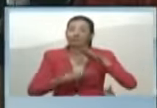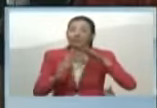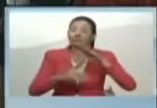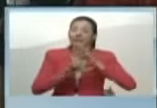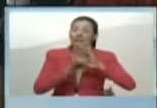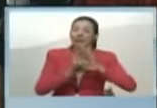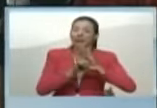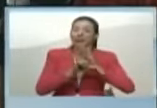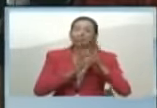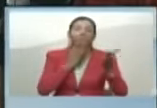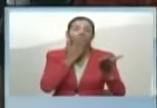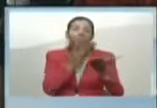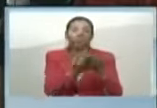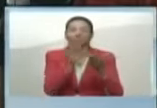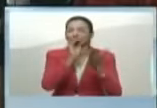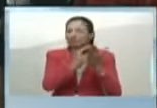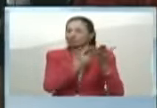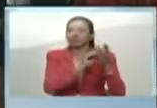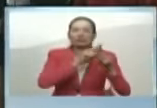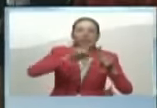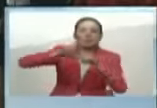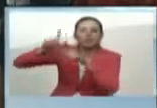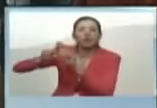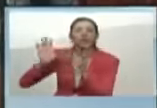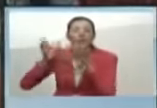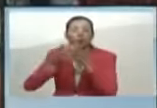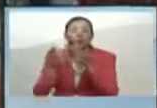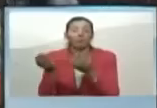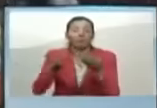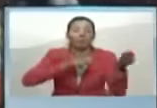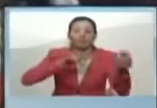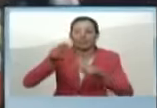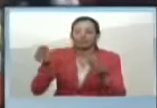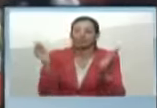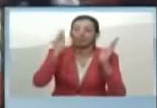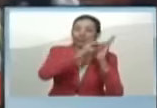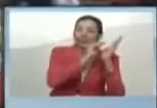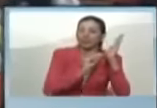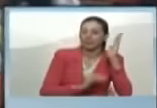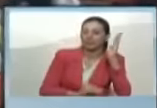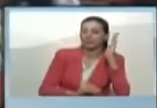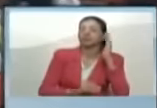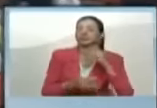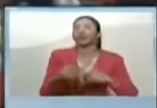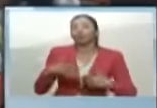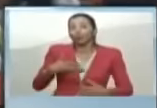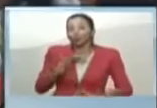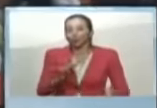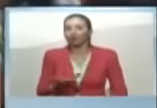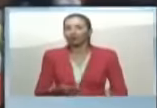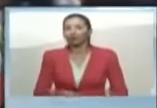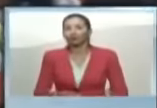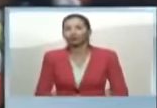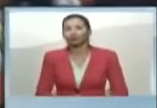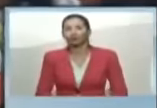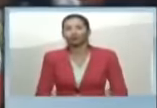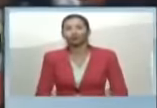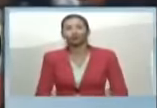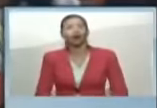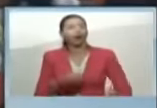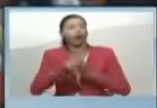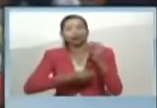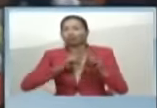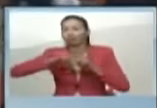propuestas por distintos sectores que son capaces de crear una avalancha de actividades y de